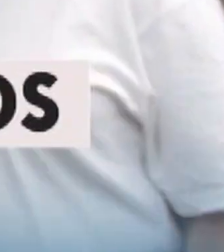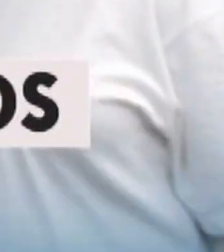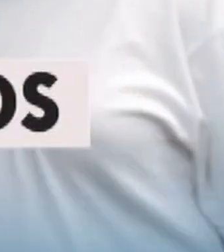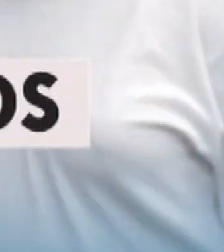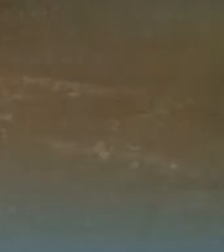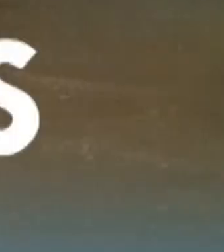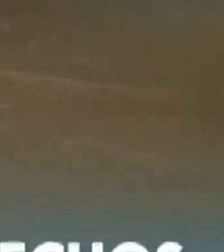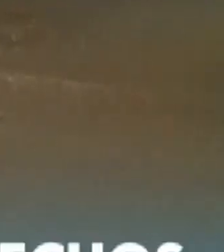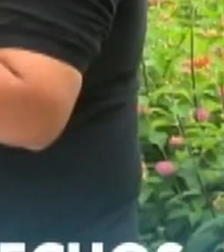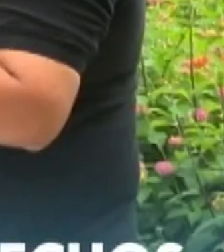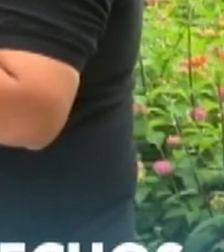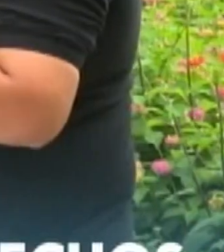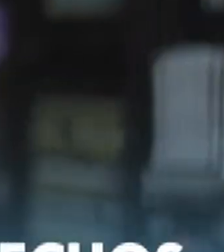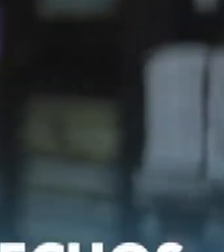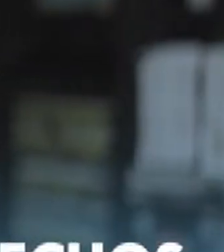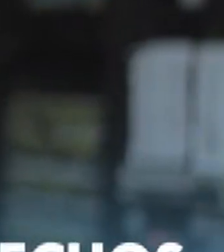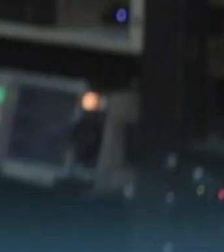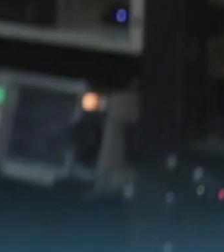Hechos.